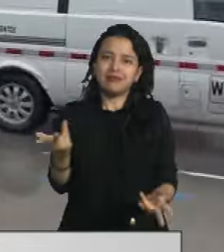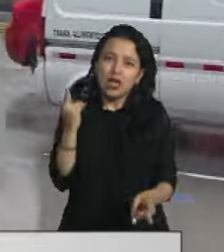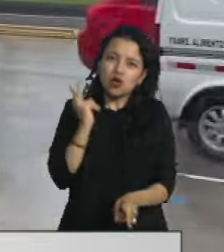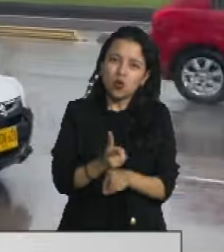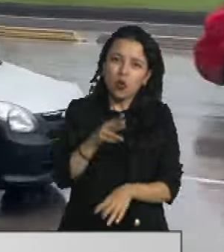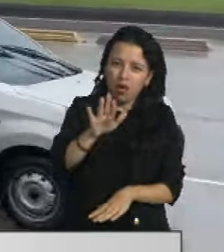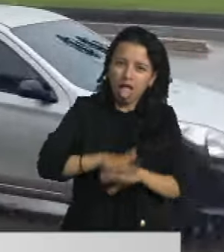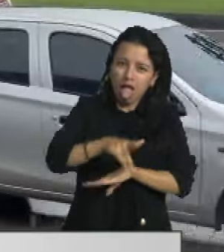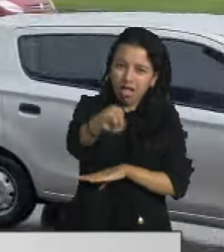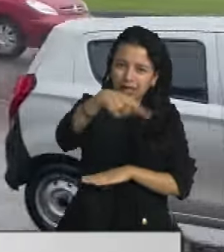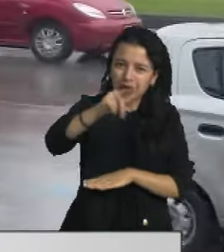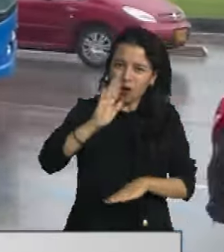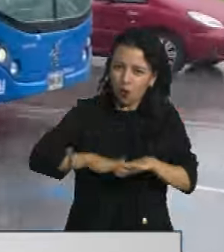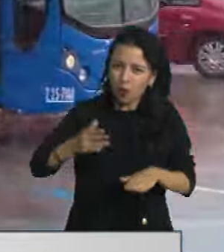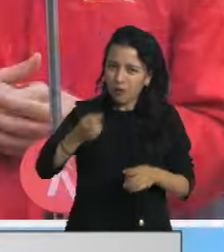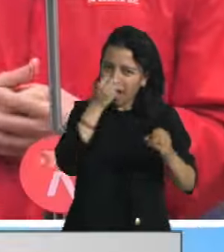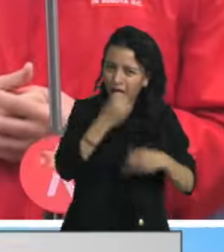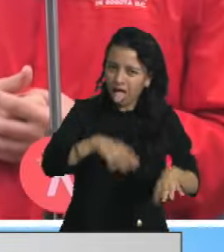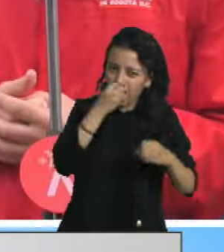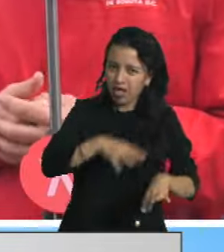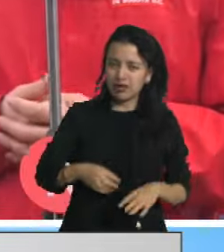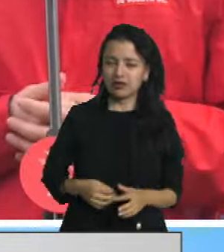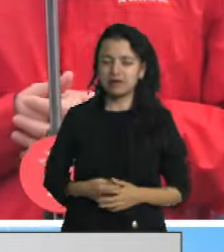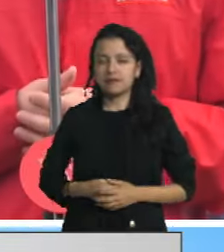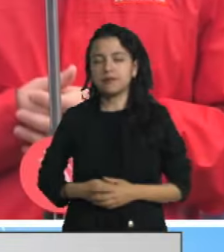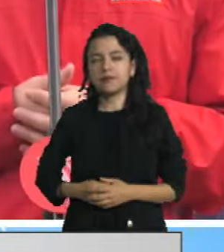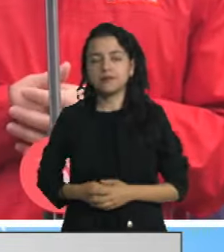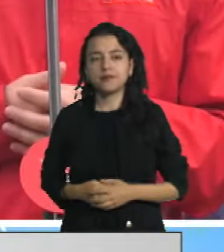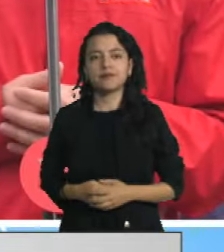nuevamente al alcalde de Bogotá. Han hecho ya